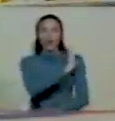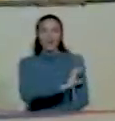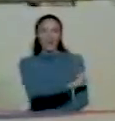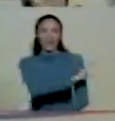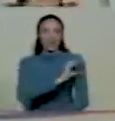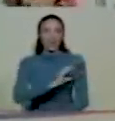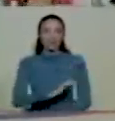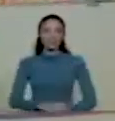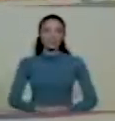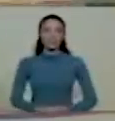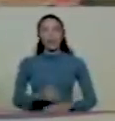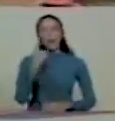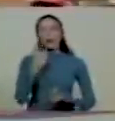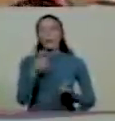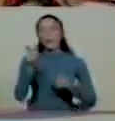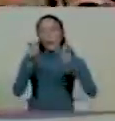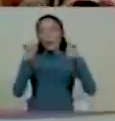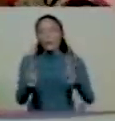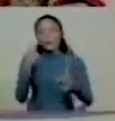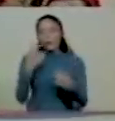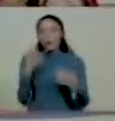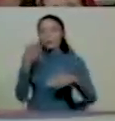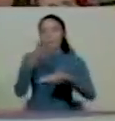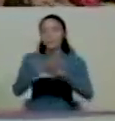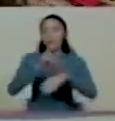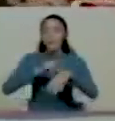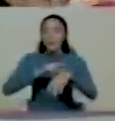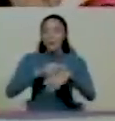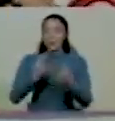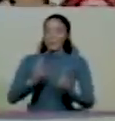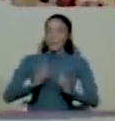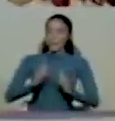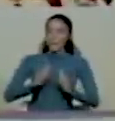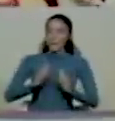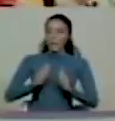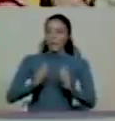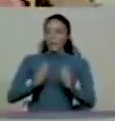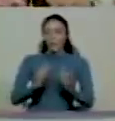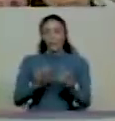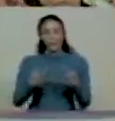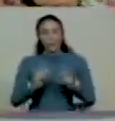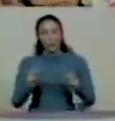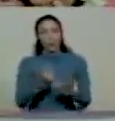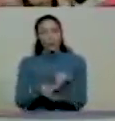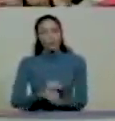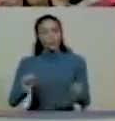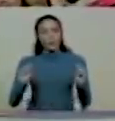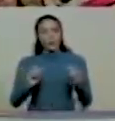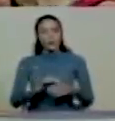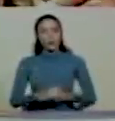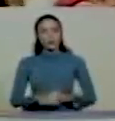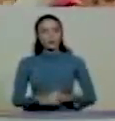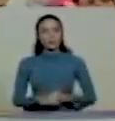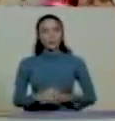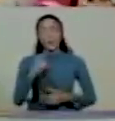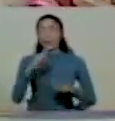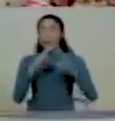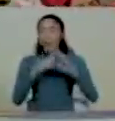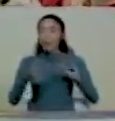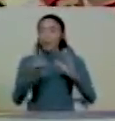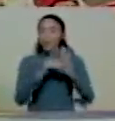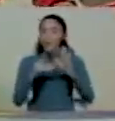vista como mercancía y no como vida, no como derecho.